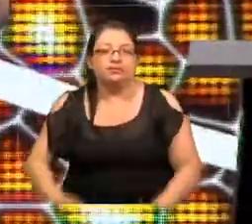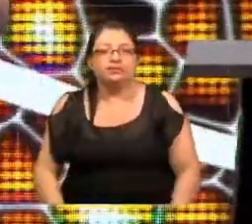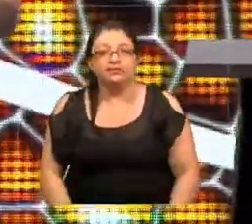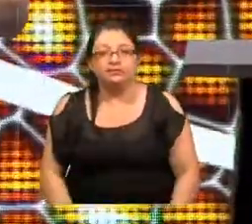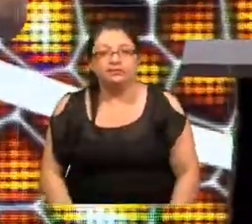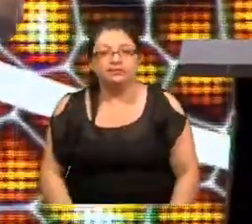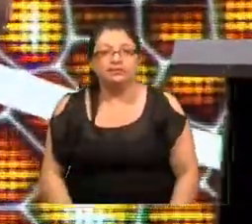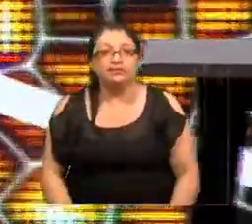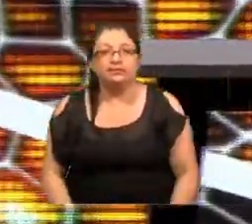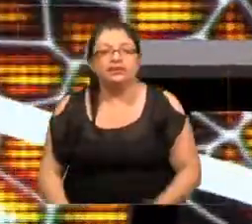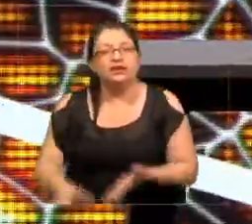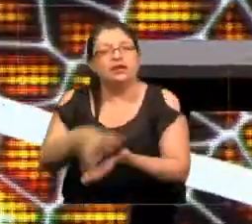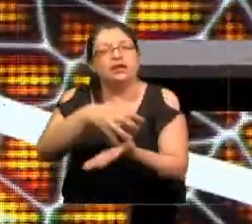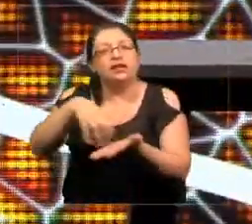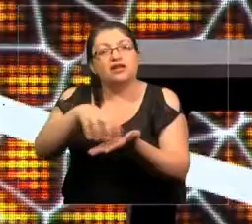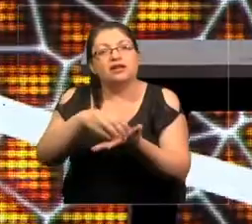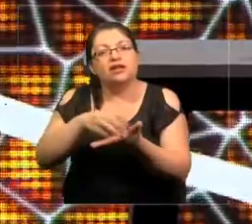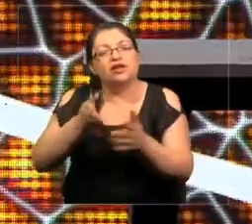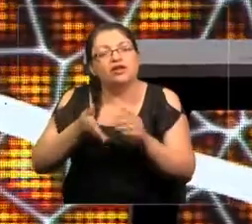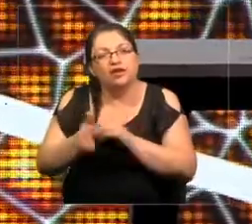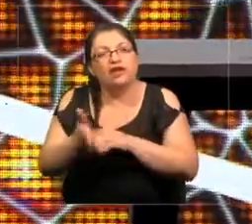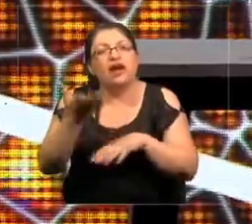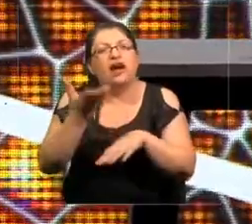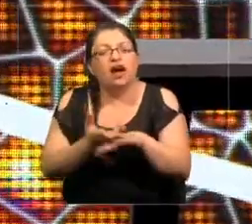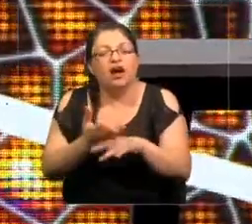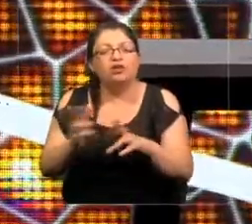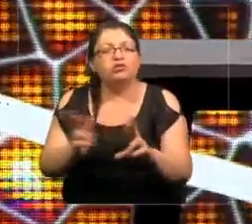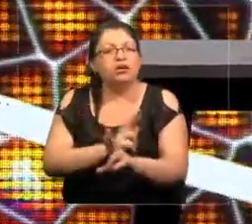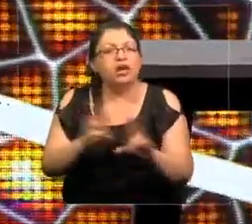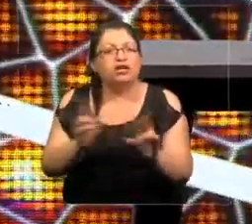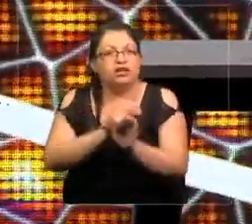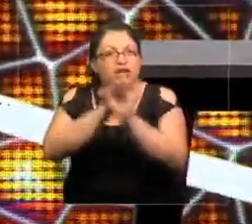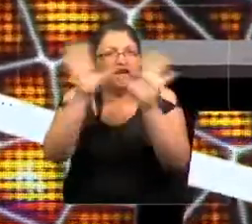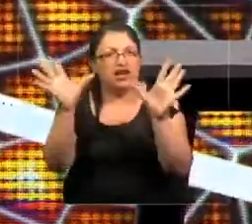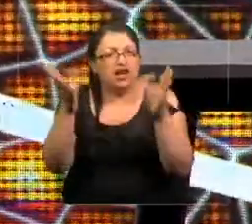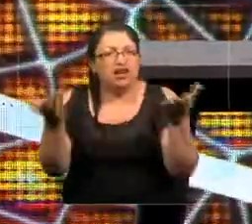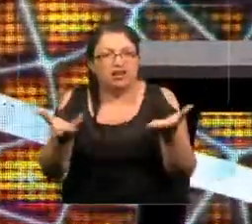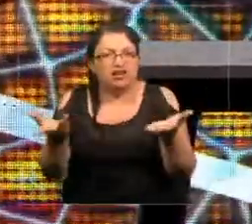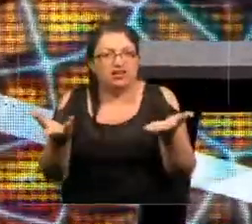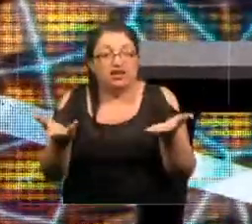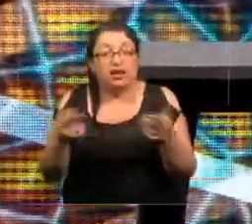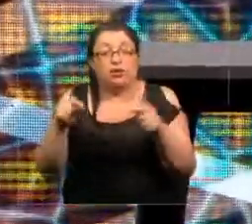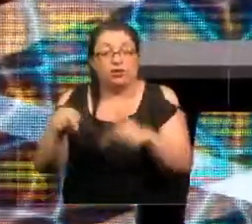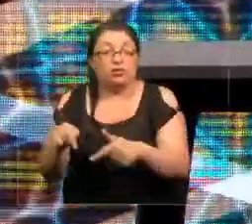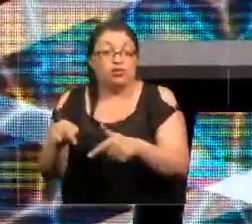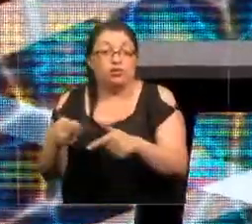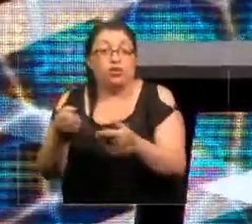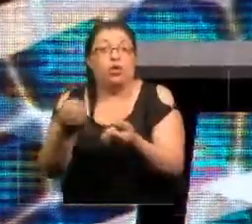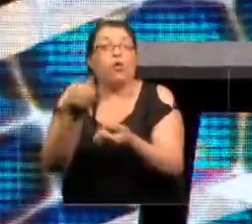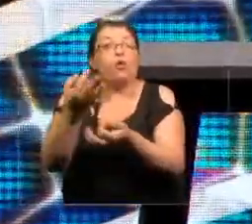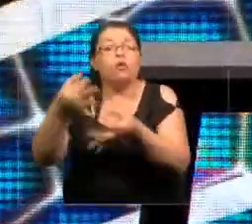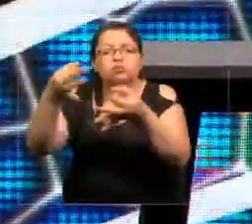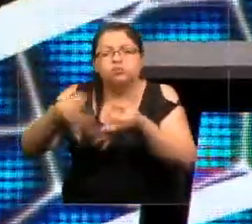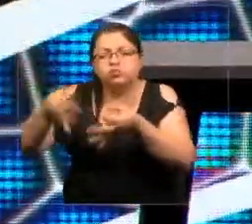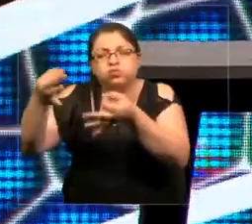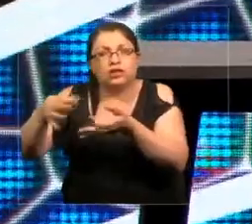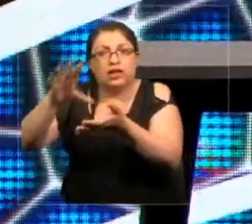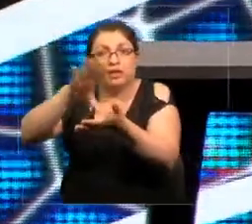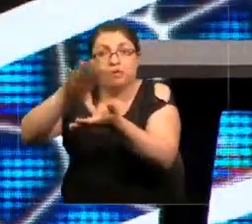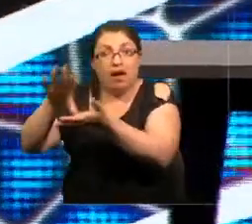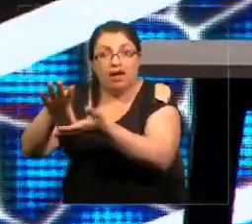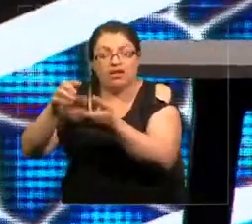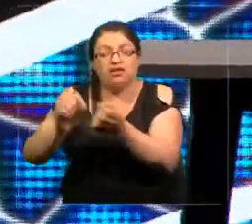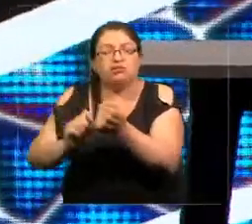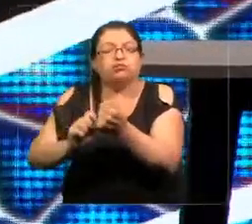sigue existiendo una relación muy clara entre el nivel de urbanización de un país o